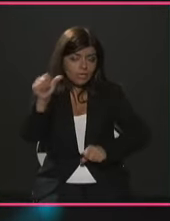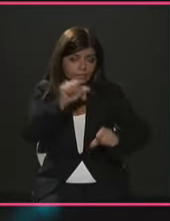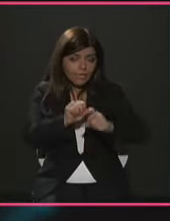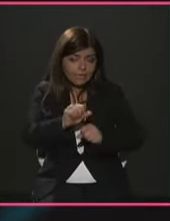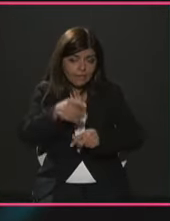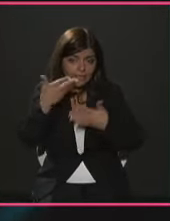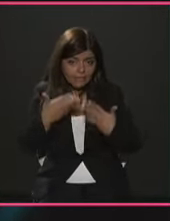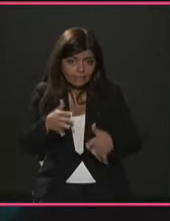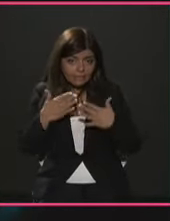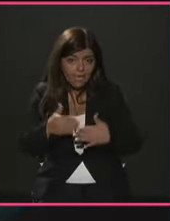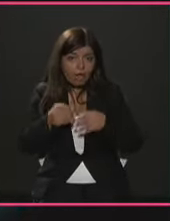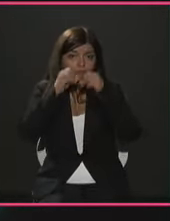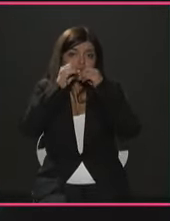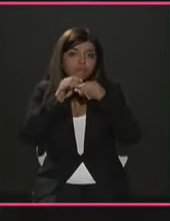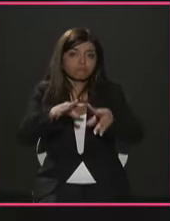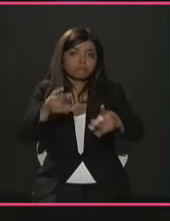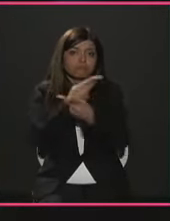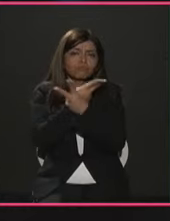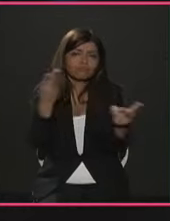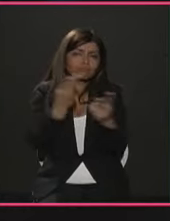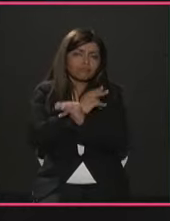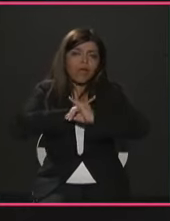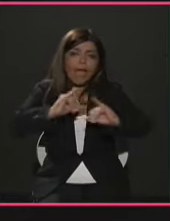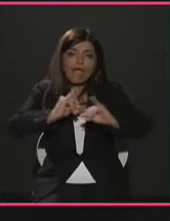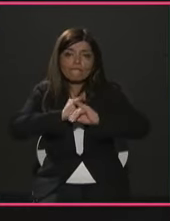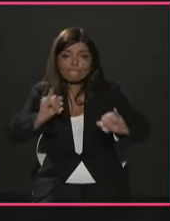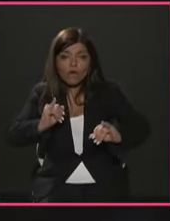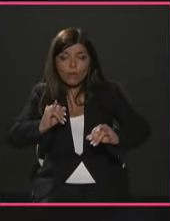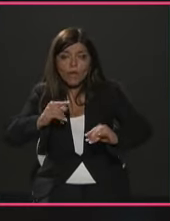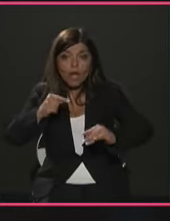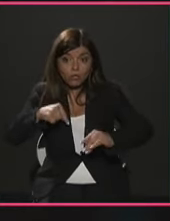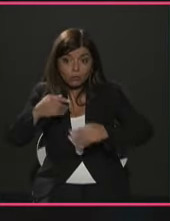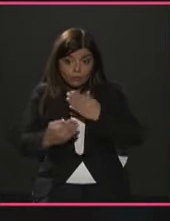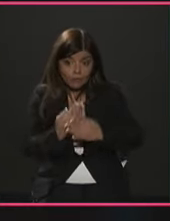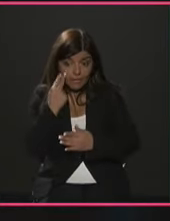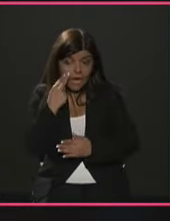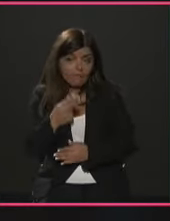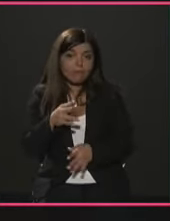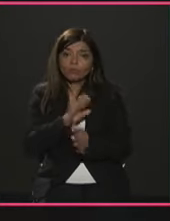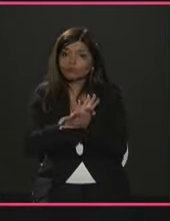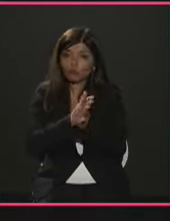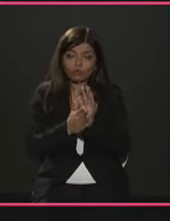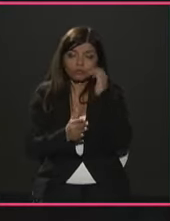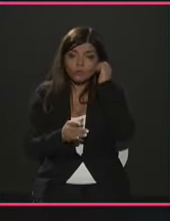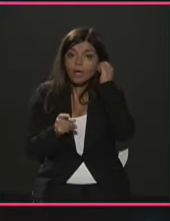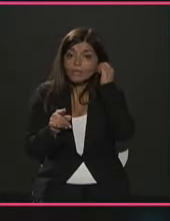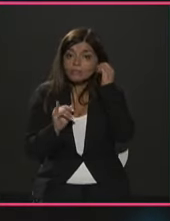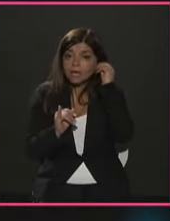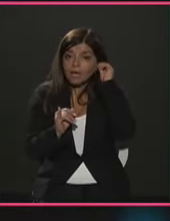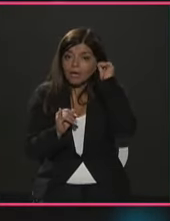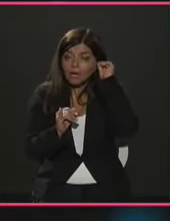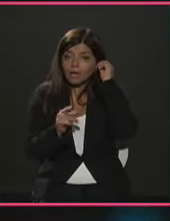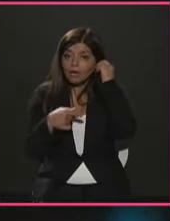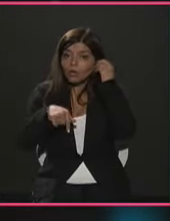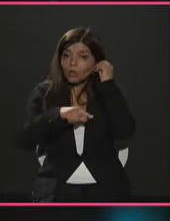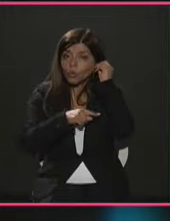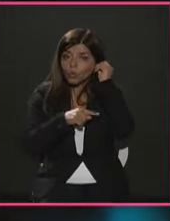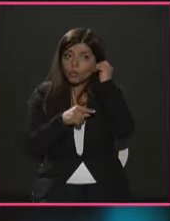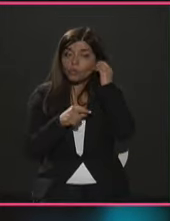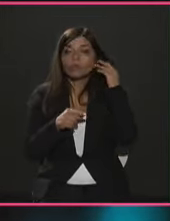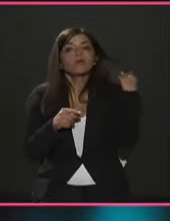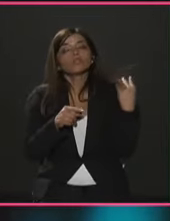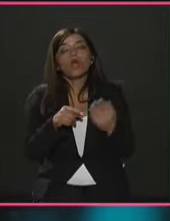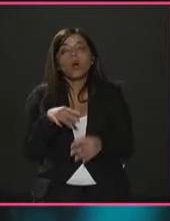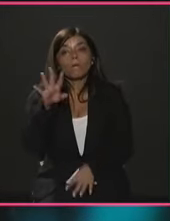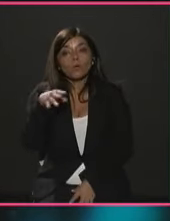convertido en divulgadores qué es lo que hemos estado viendo no durante esta mañana Así es y precisamente eso sigue nuestro